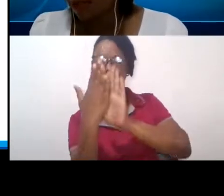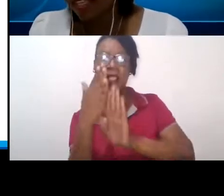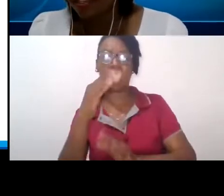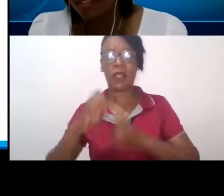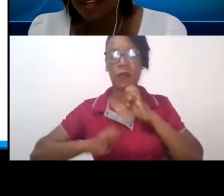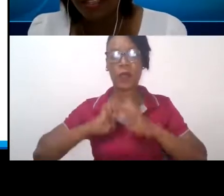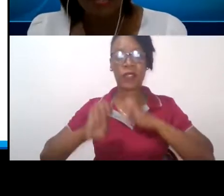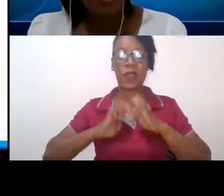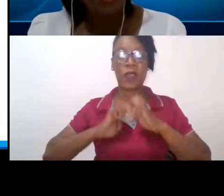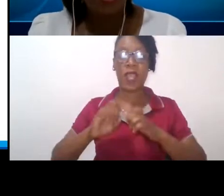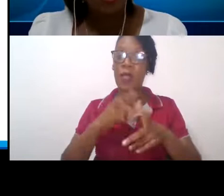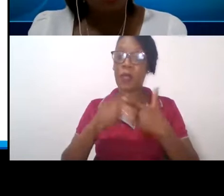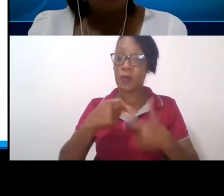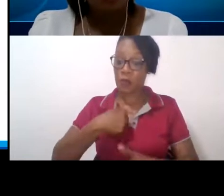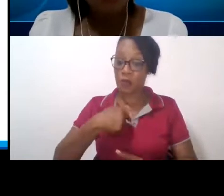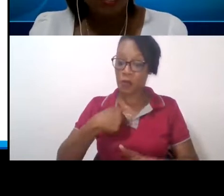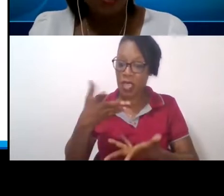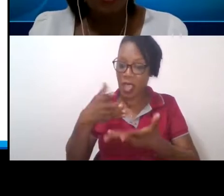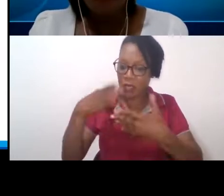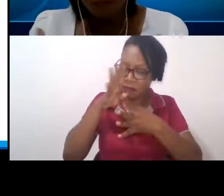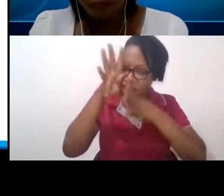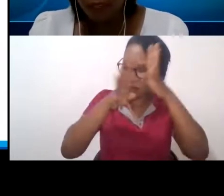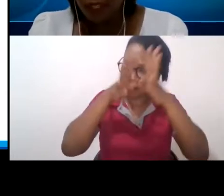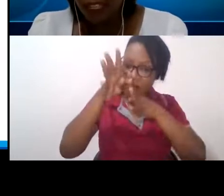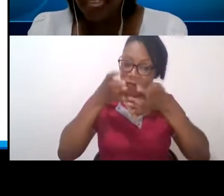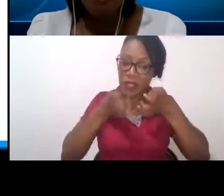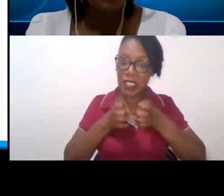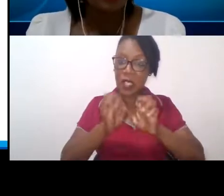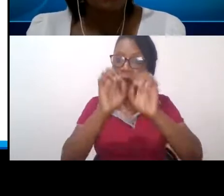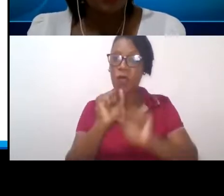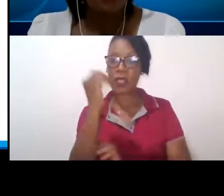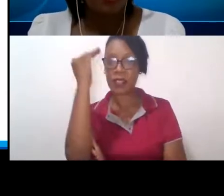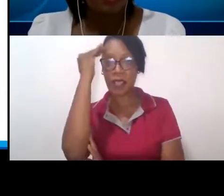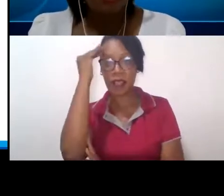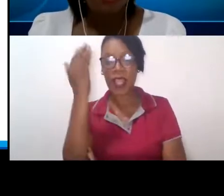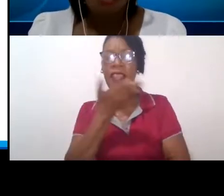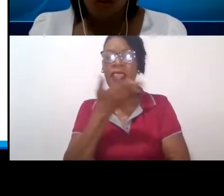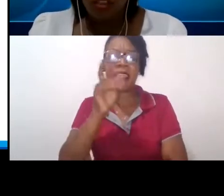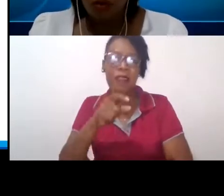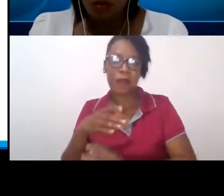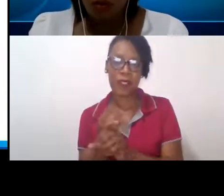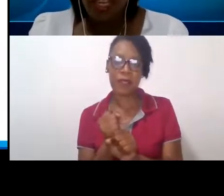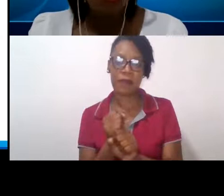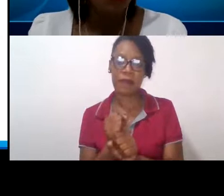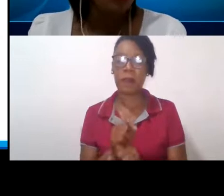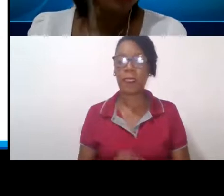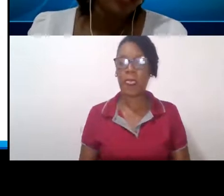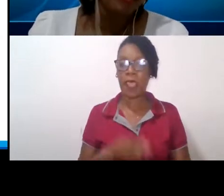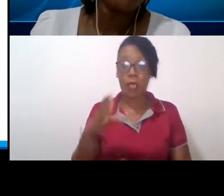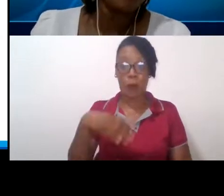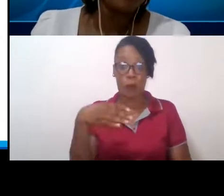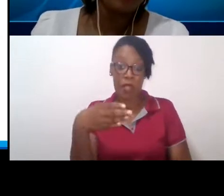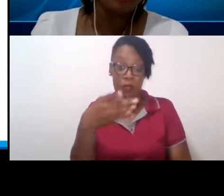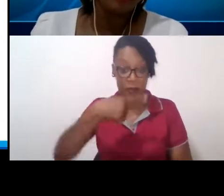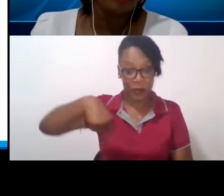cuando vamos a diseñar la estrategia, podamos saber qué es lo que tenemos que abordar. Cuando en nosotros surge